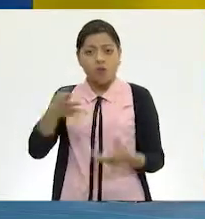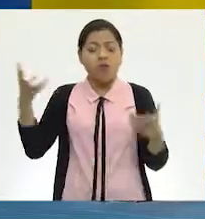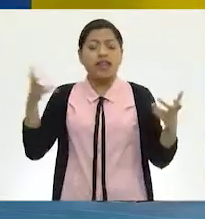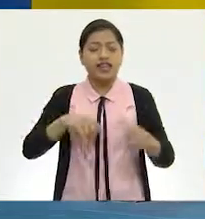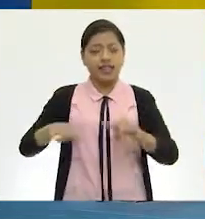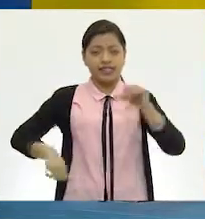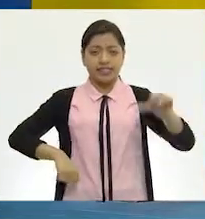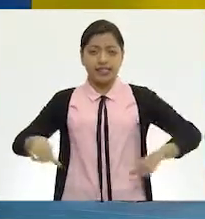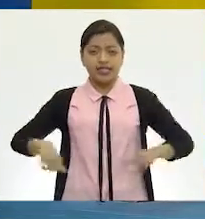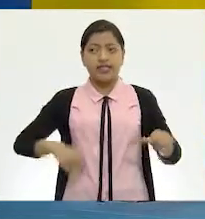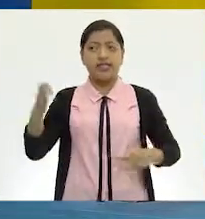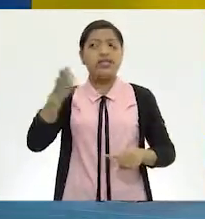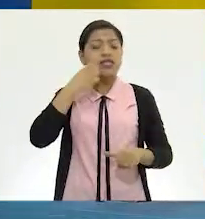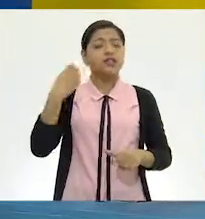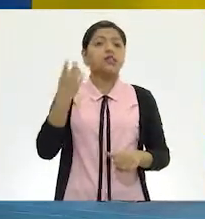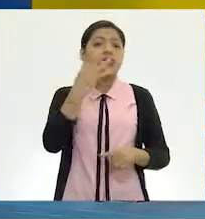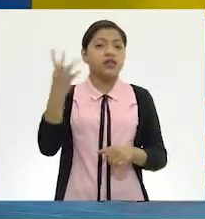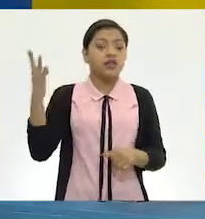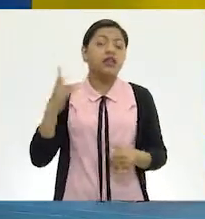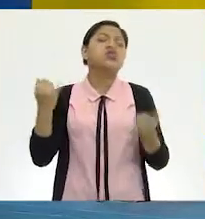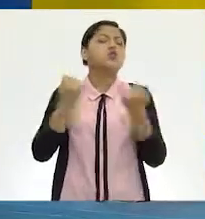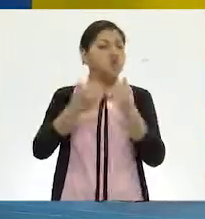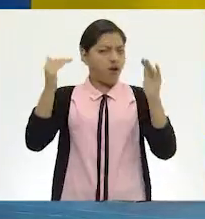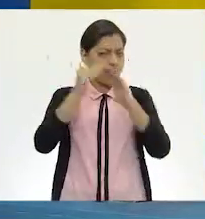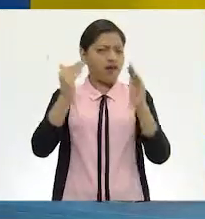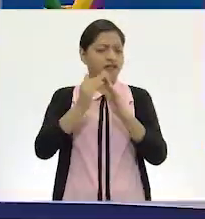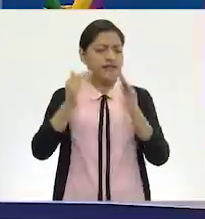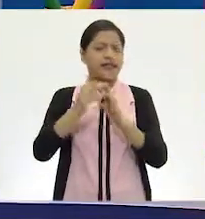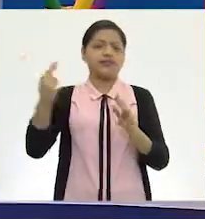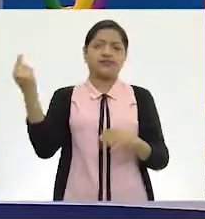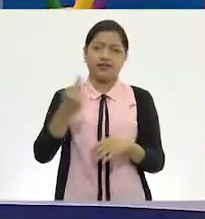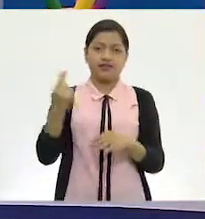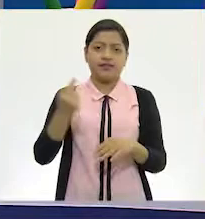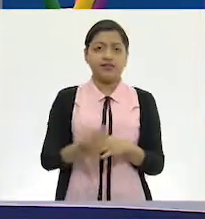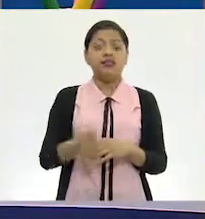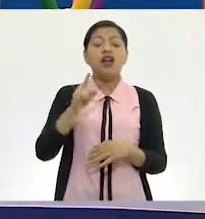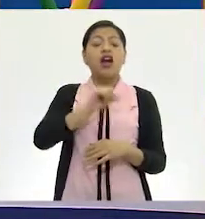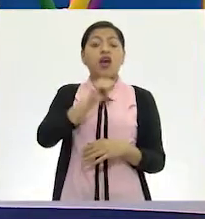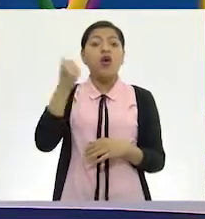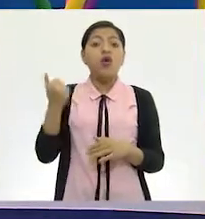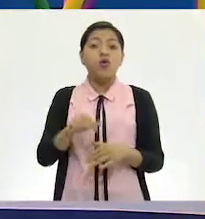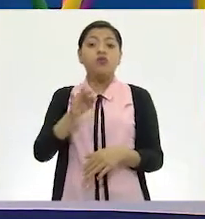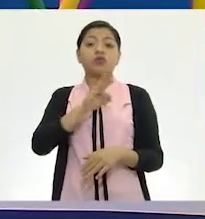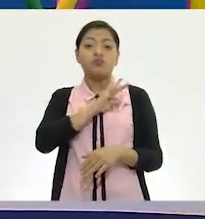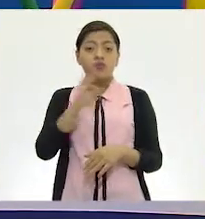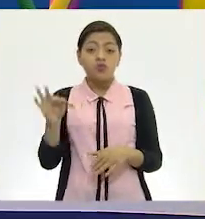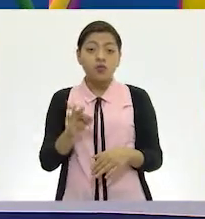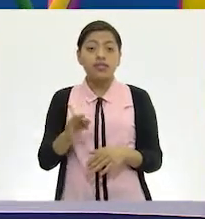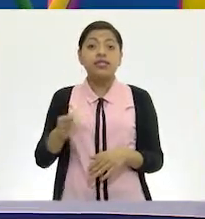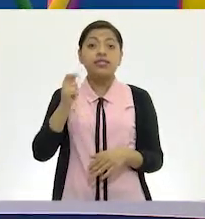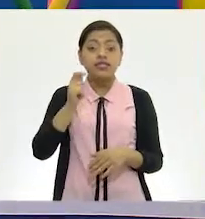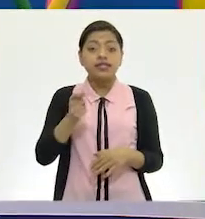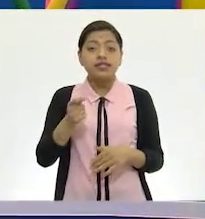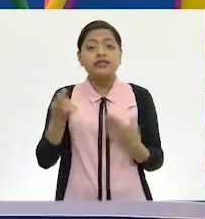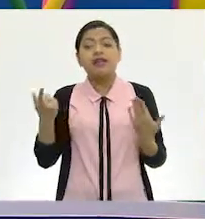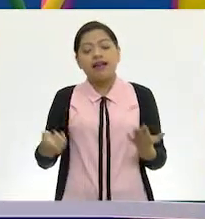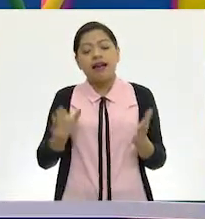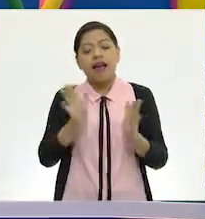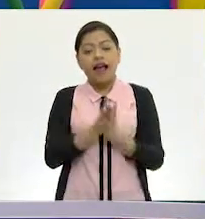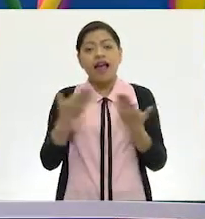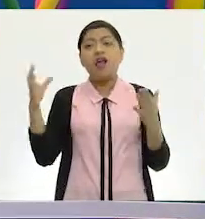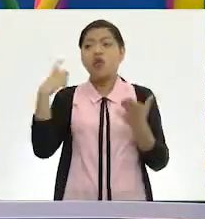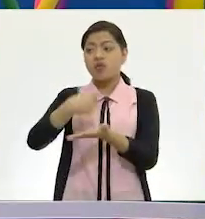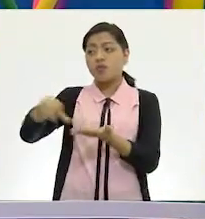ejercicios pues en las escuelas y también en casa. Y otra ventaja es que no necesitamos gran inversión, ¿verdad? No necesitamos gran